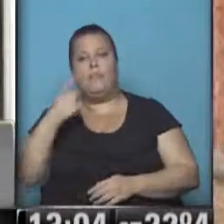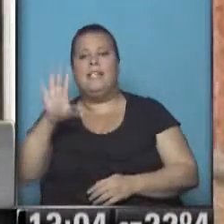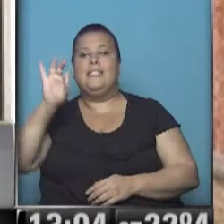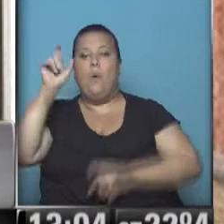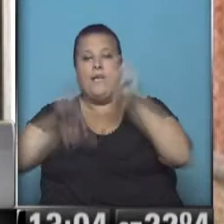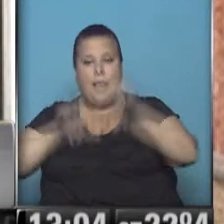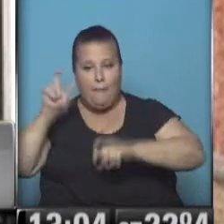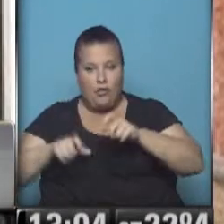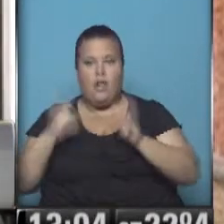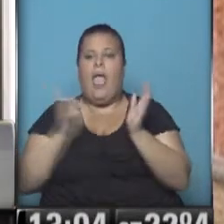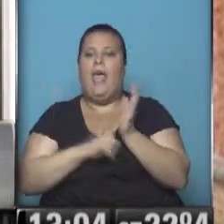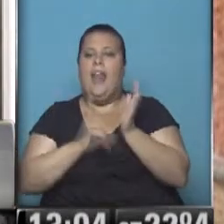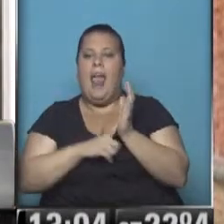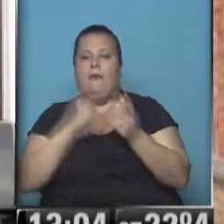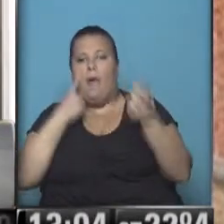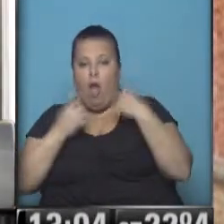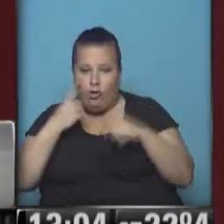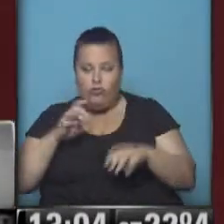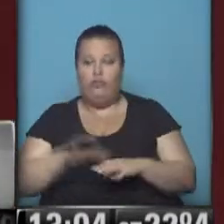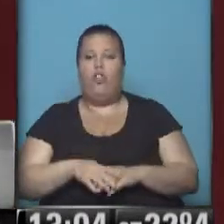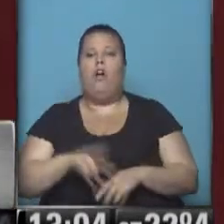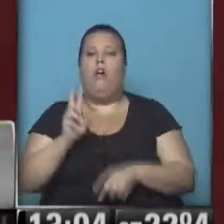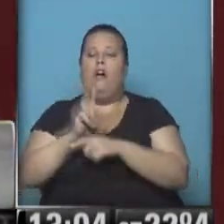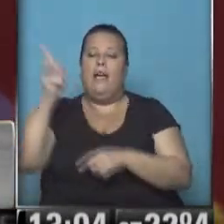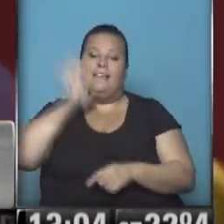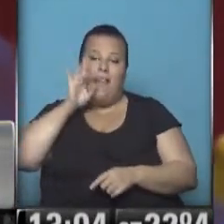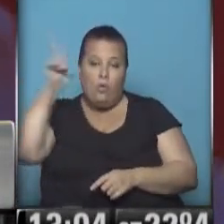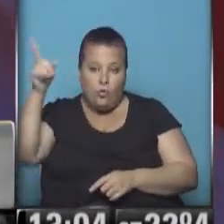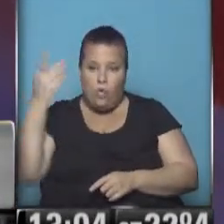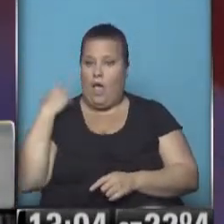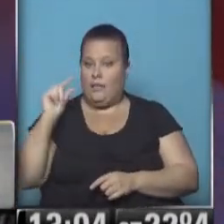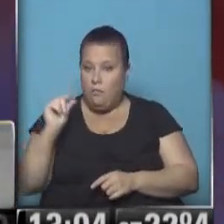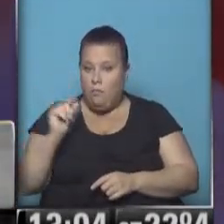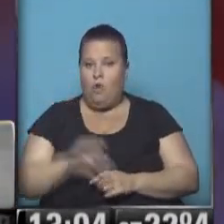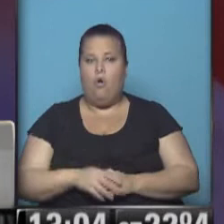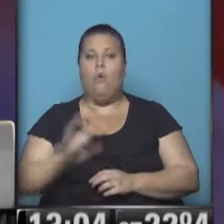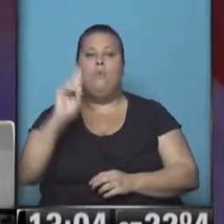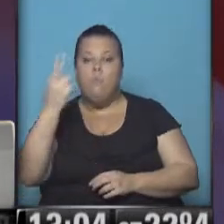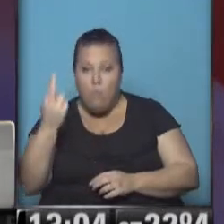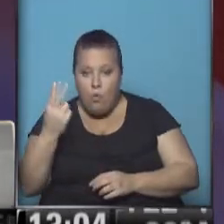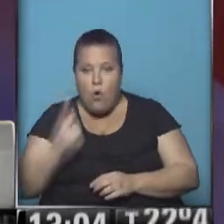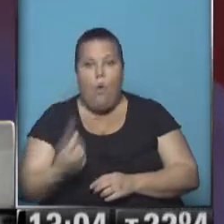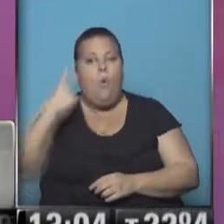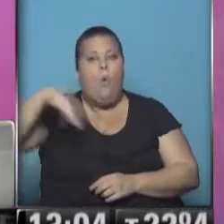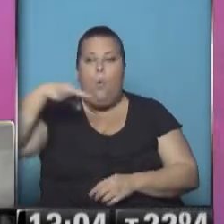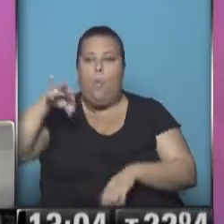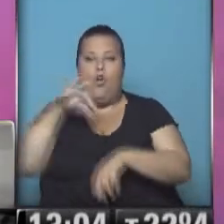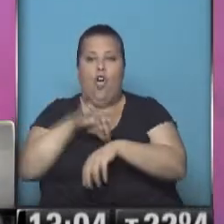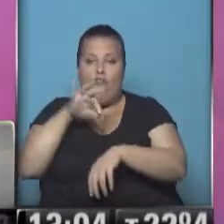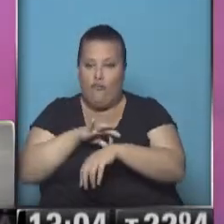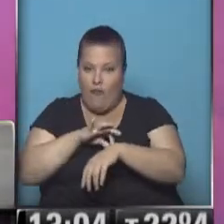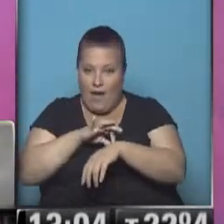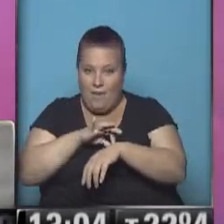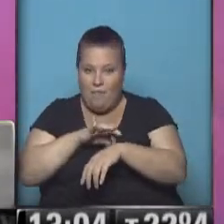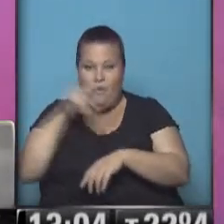que están bajo el protocolo de vigilancia. Recordemos que en los Estados Unidos en las últimas horas falleció el único infectado